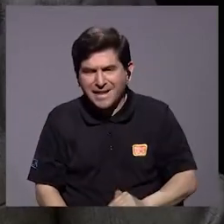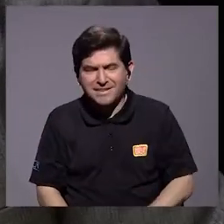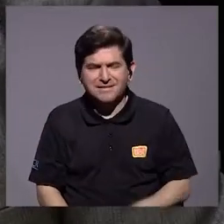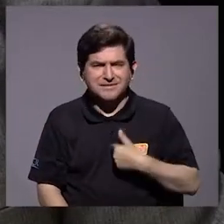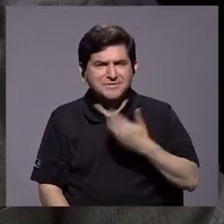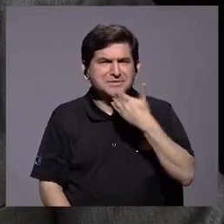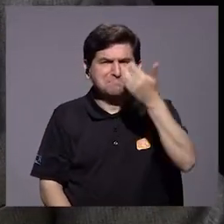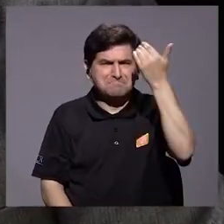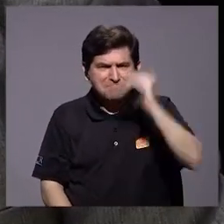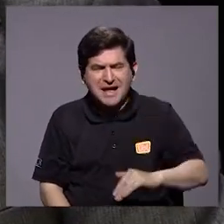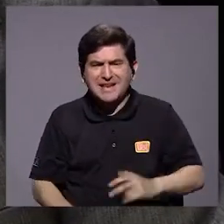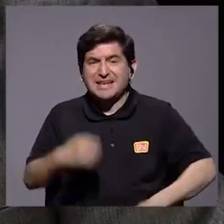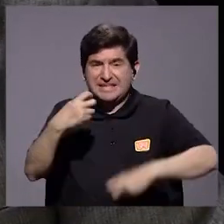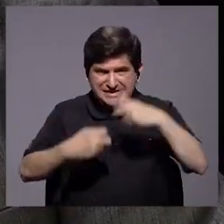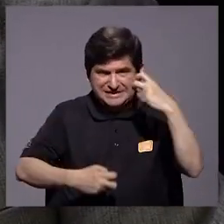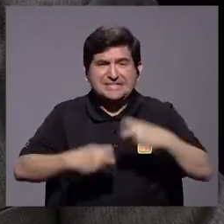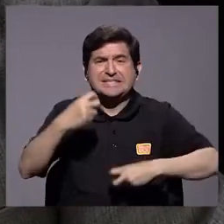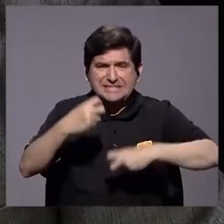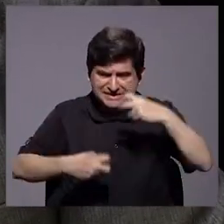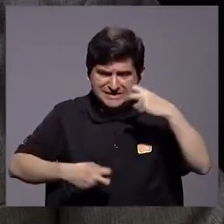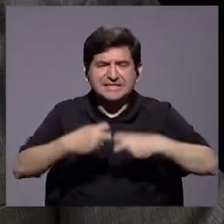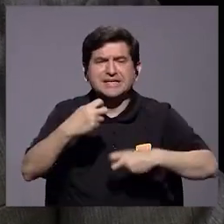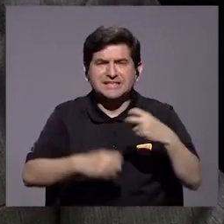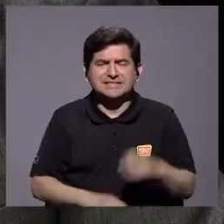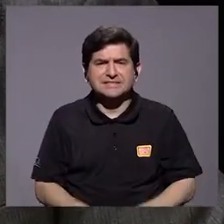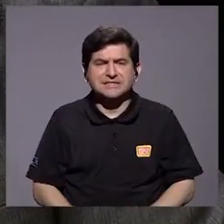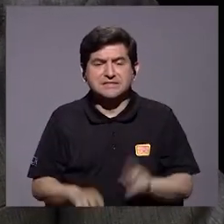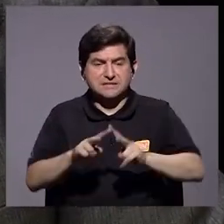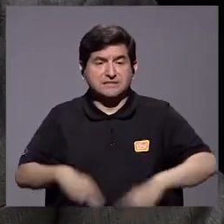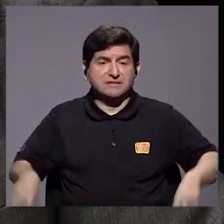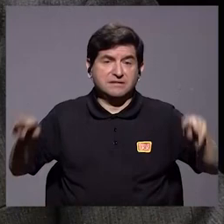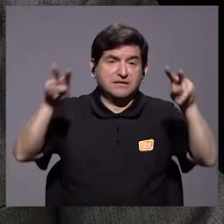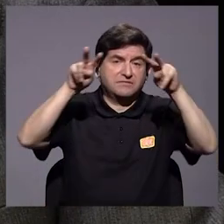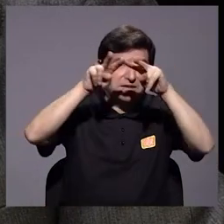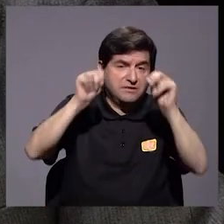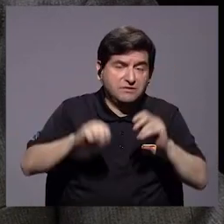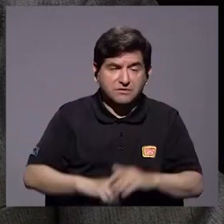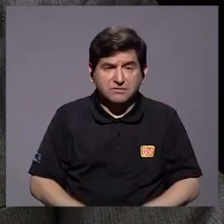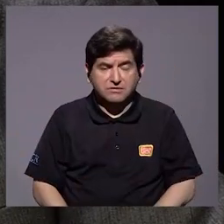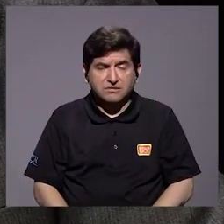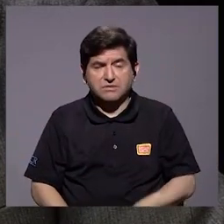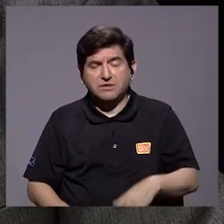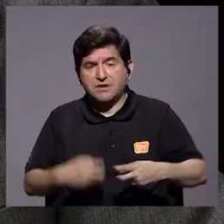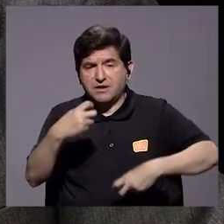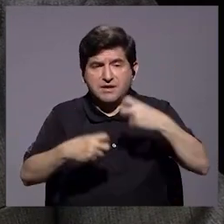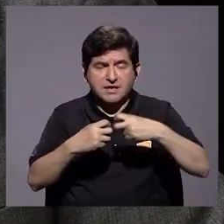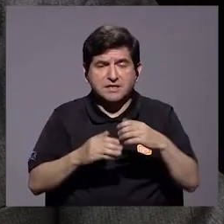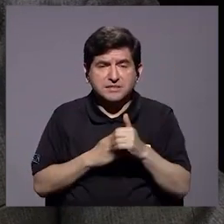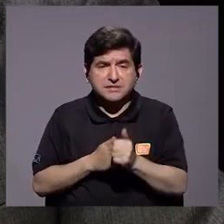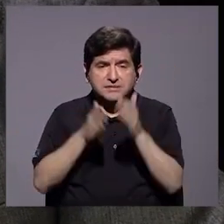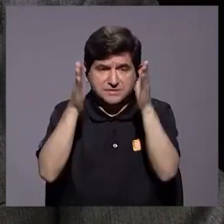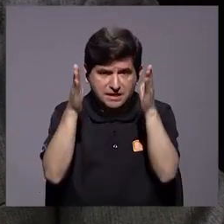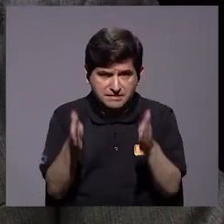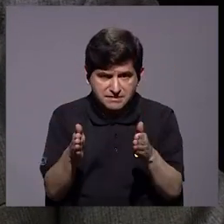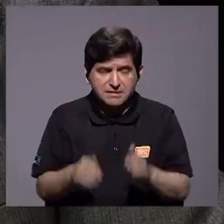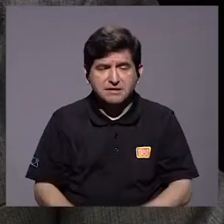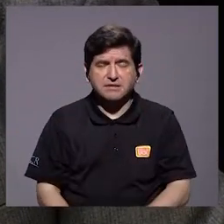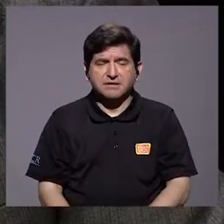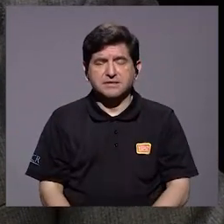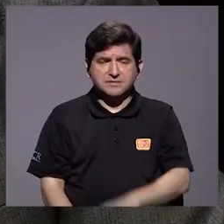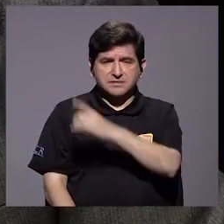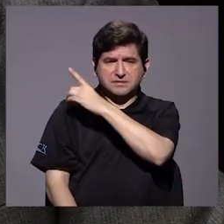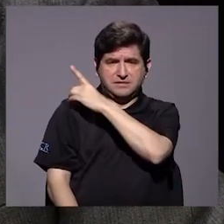diría que bastante mal está pasando por una crisis una crisis de valores una crisis de dirigentes y yo